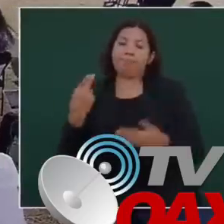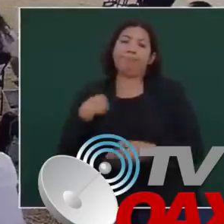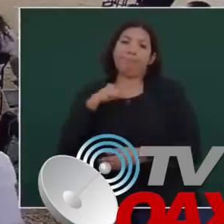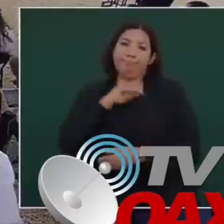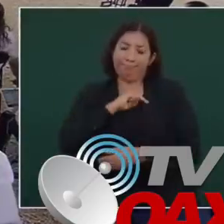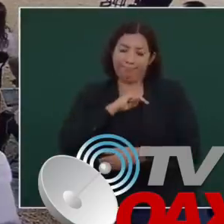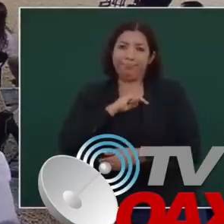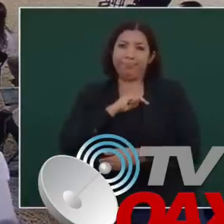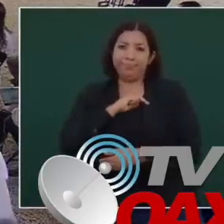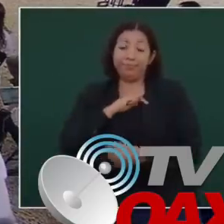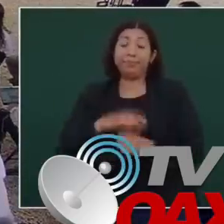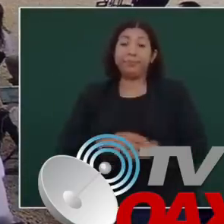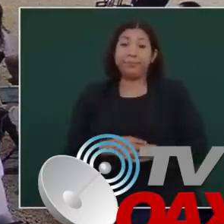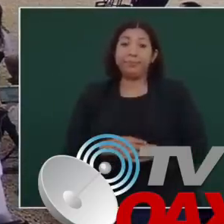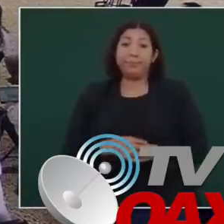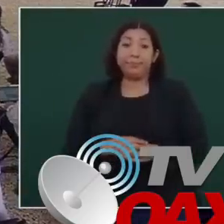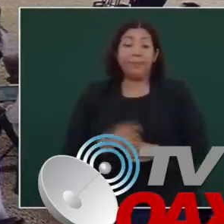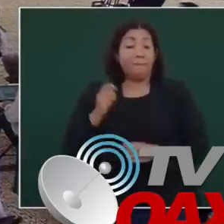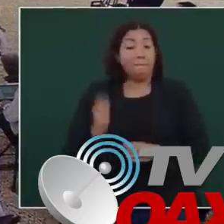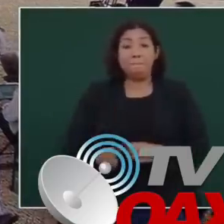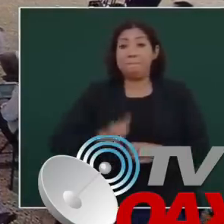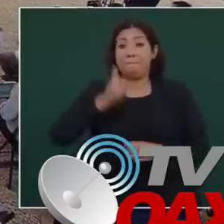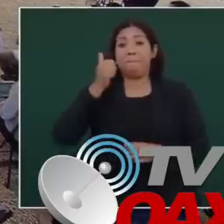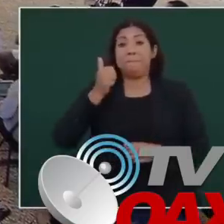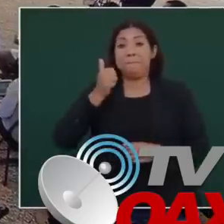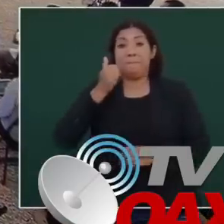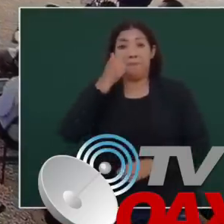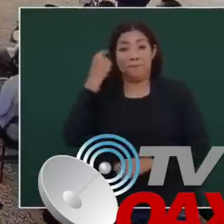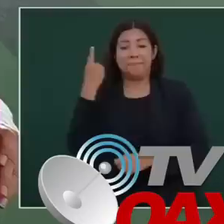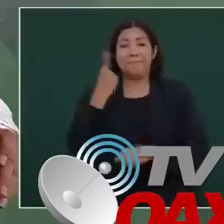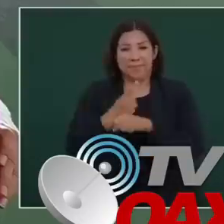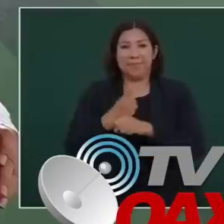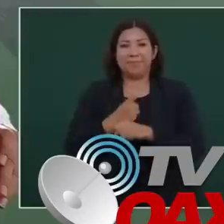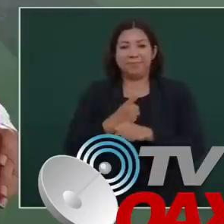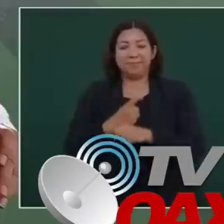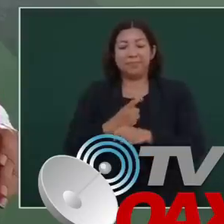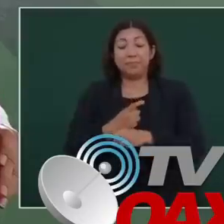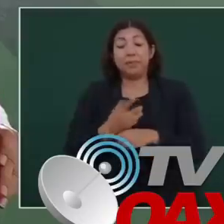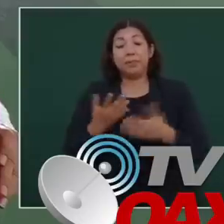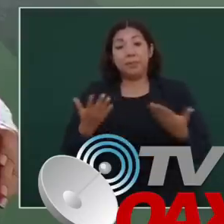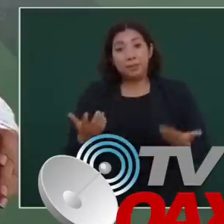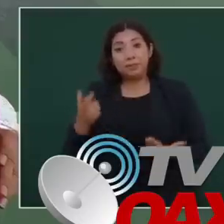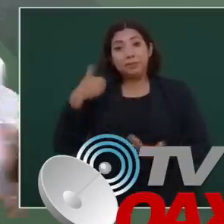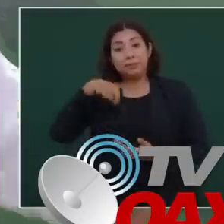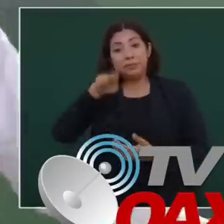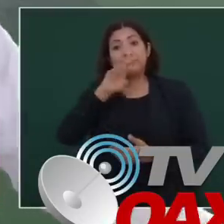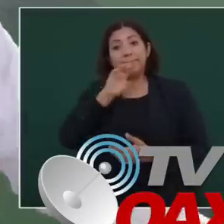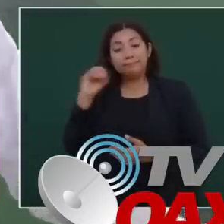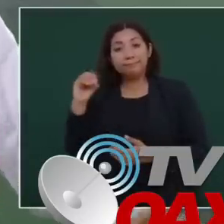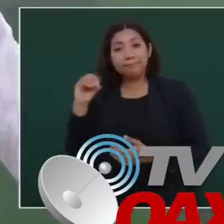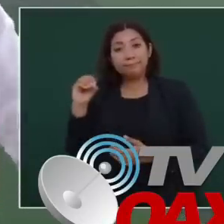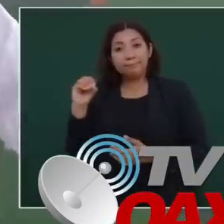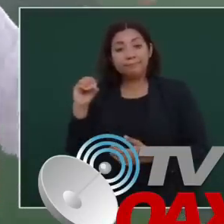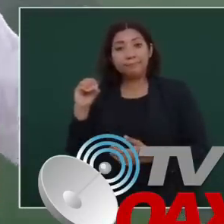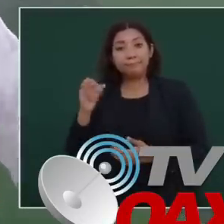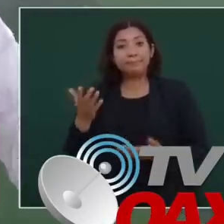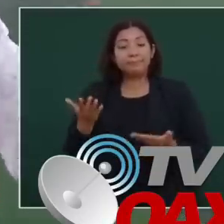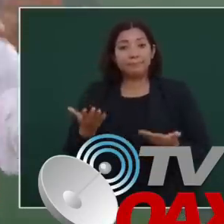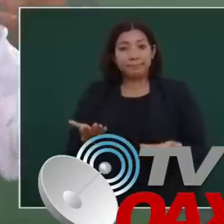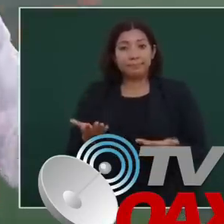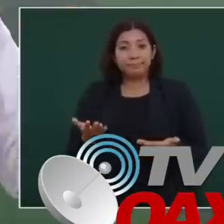lugar gobierno nuestro y en el caso de Quintana ro pues este